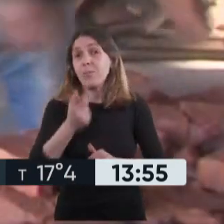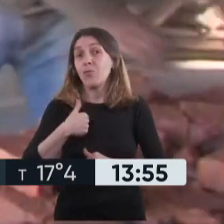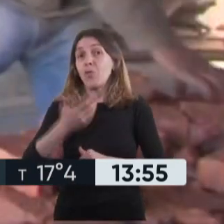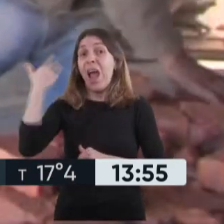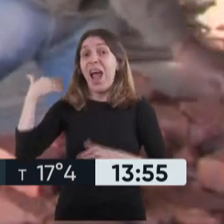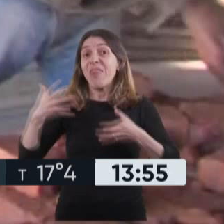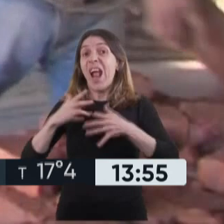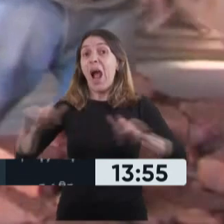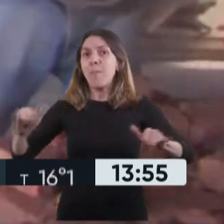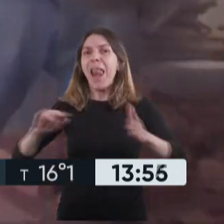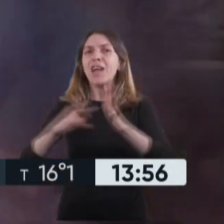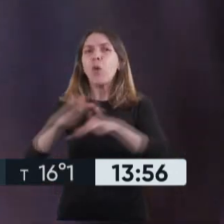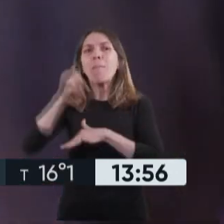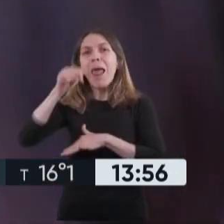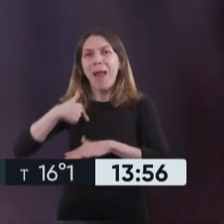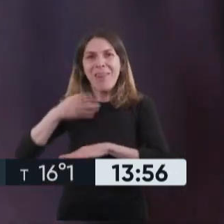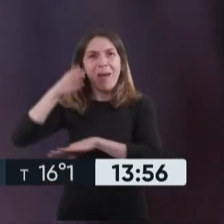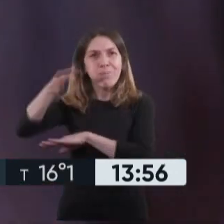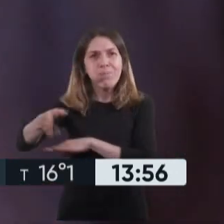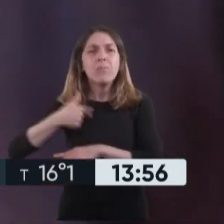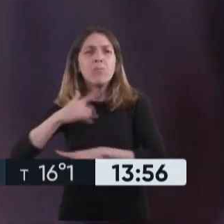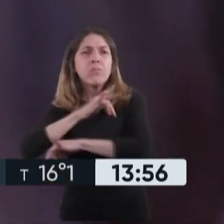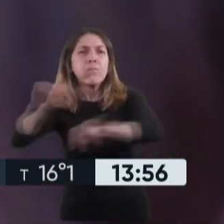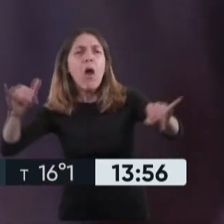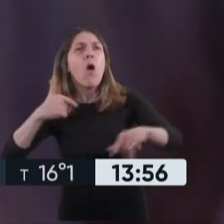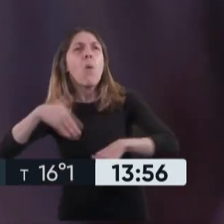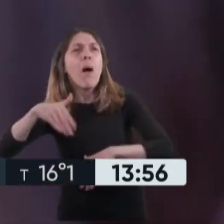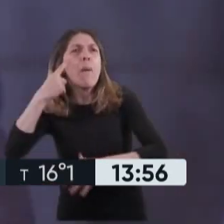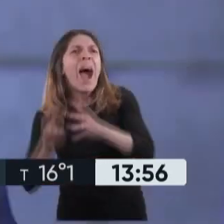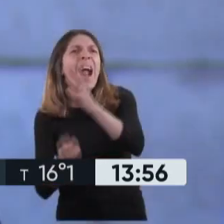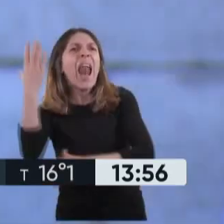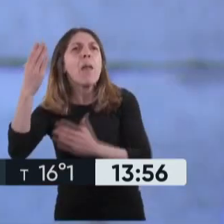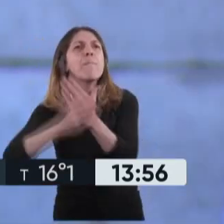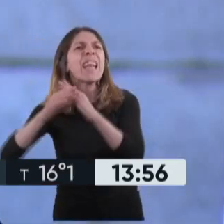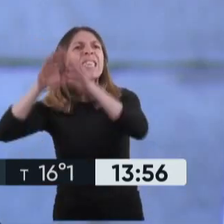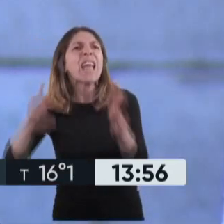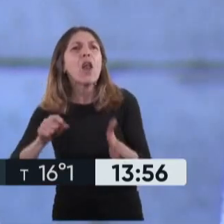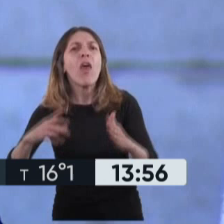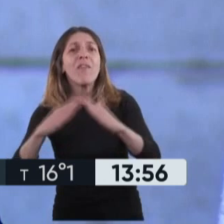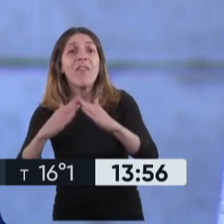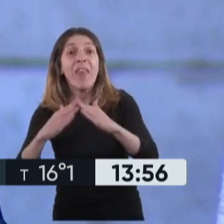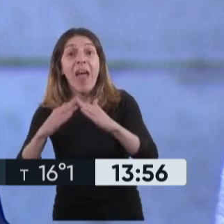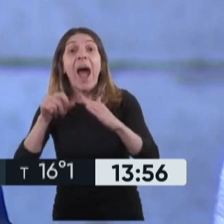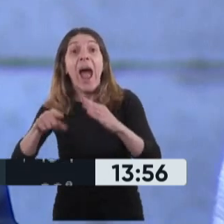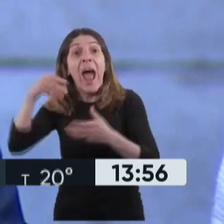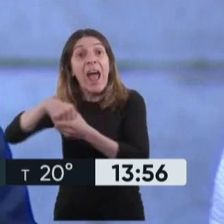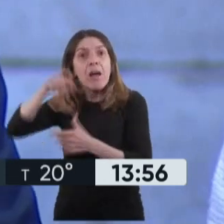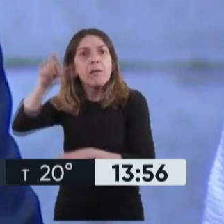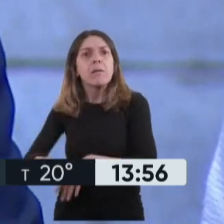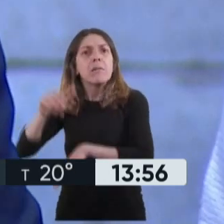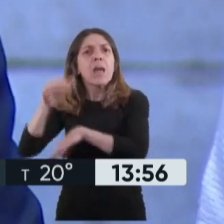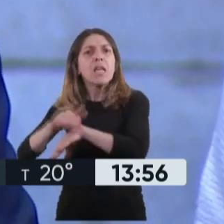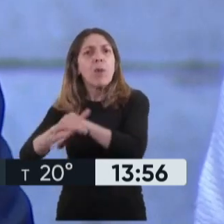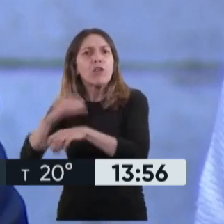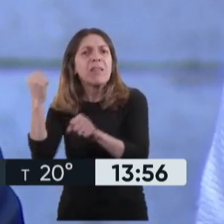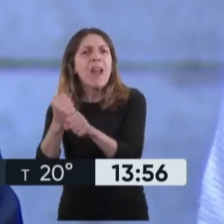la ciudad de mar del plata me acuerdo que dije voy a crear el ministerio de la vivienda para que haya una persona una persona que sólo piense